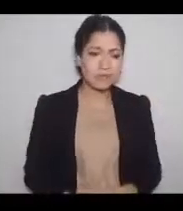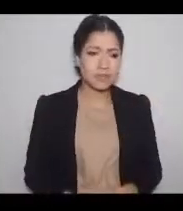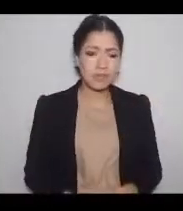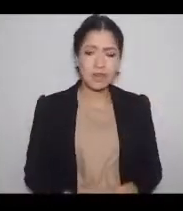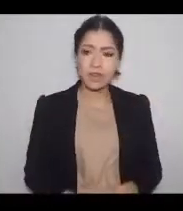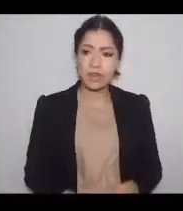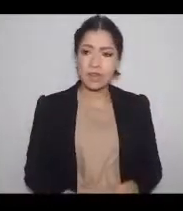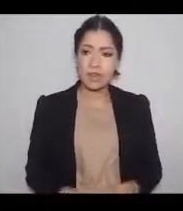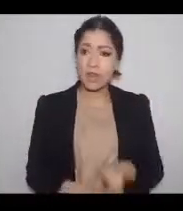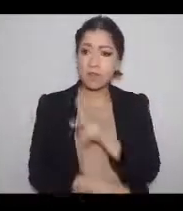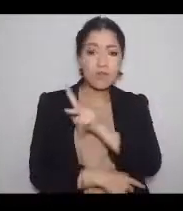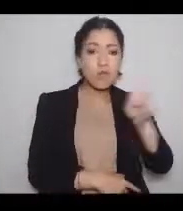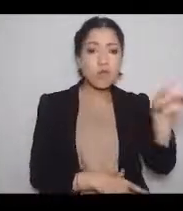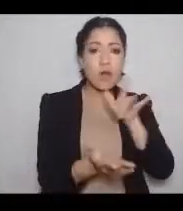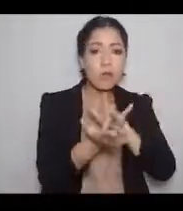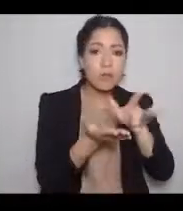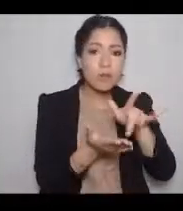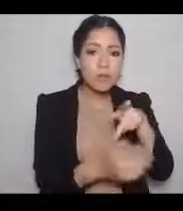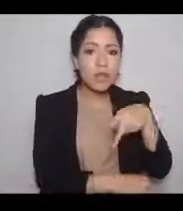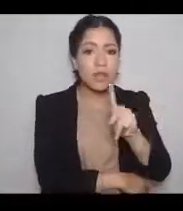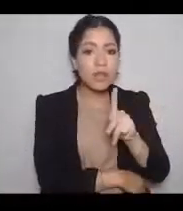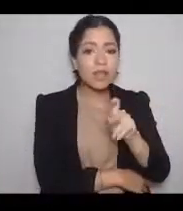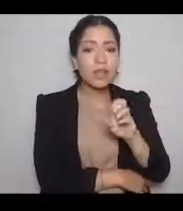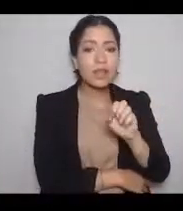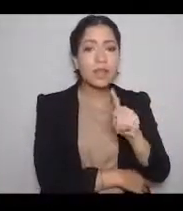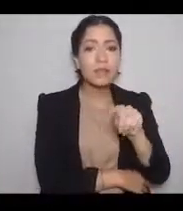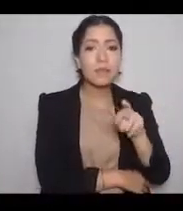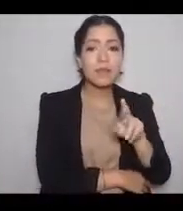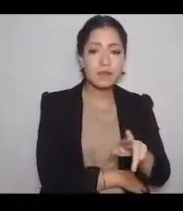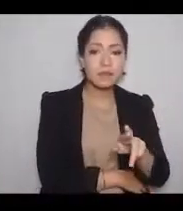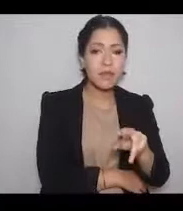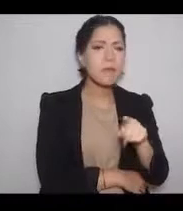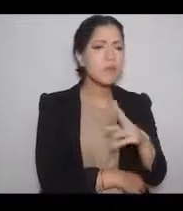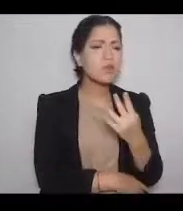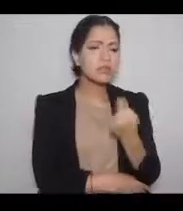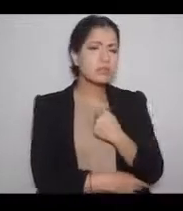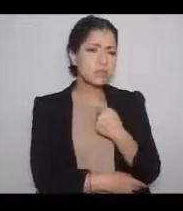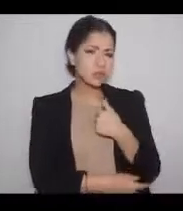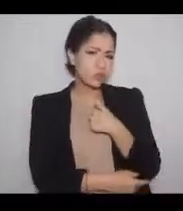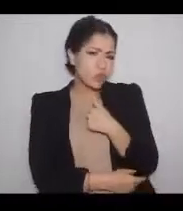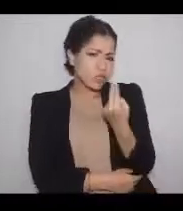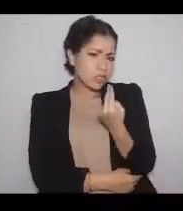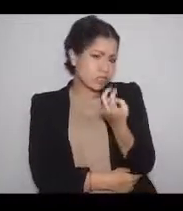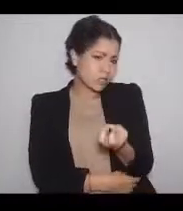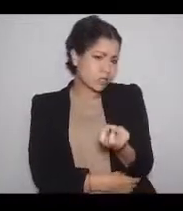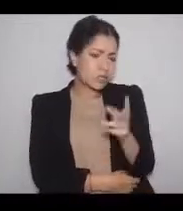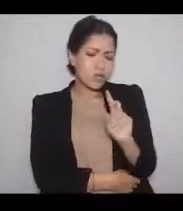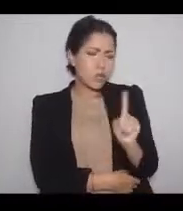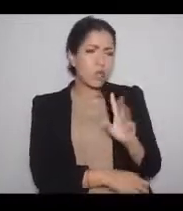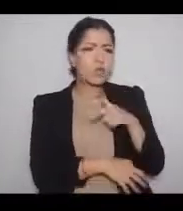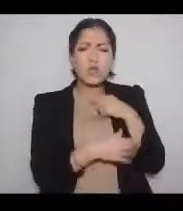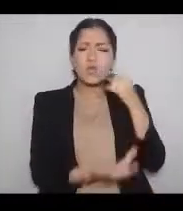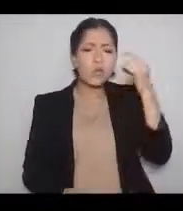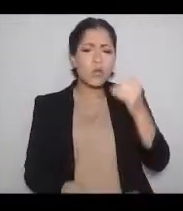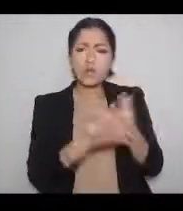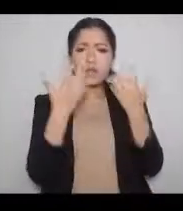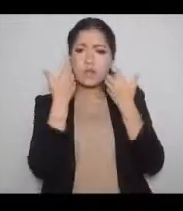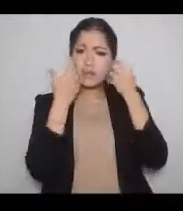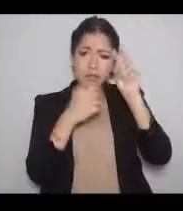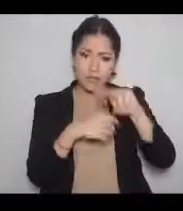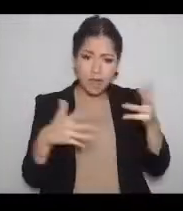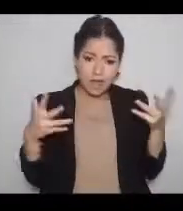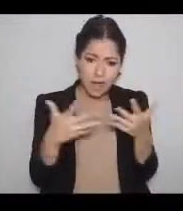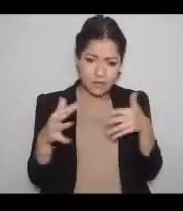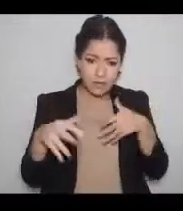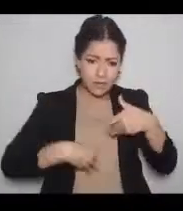público apoya a Kepler. Eso es un hecho. Pero yo no necesito eso. A mí me interesa actuar. Te digo una